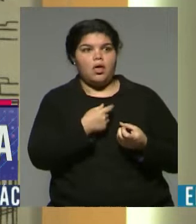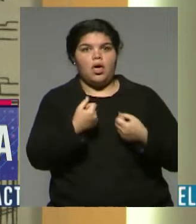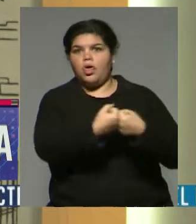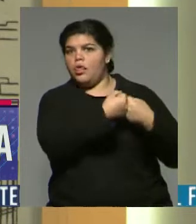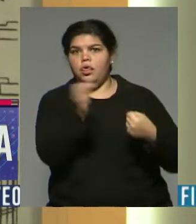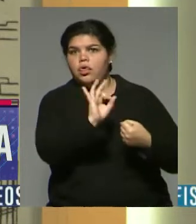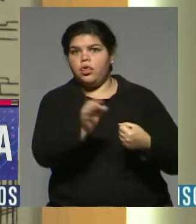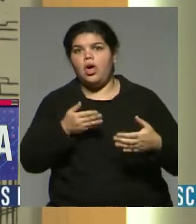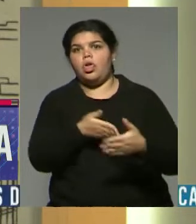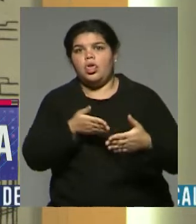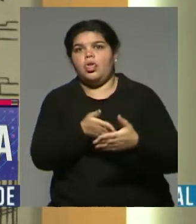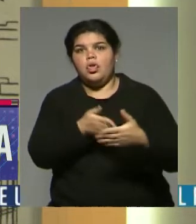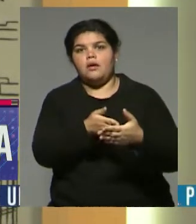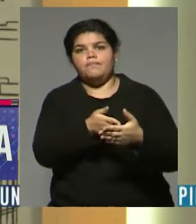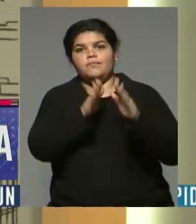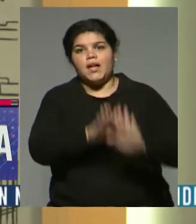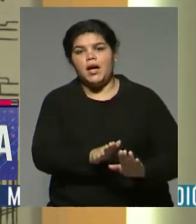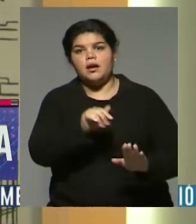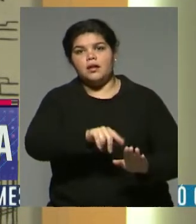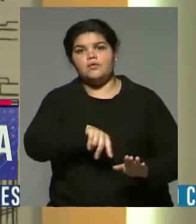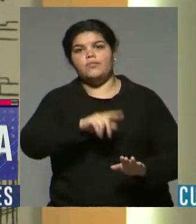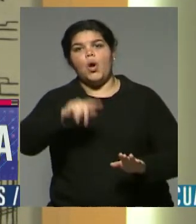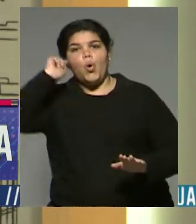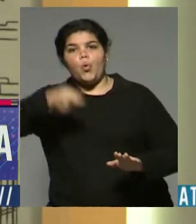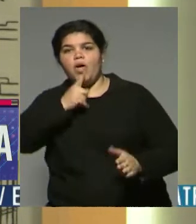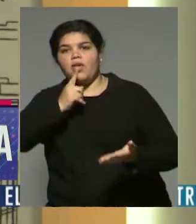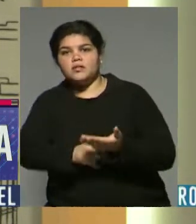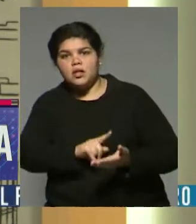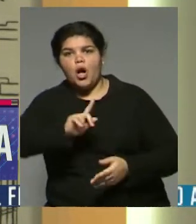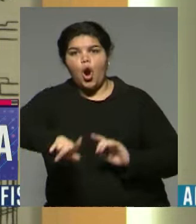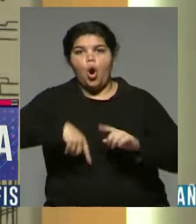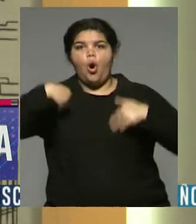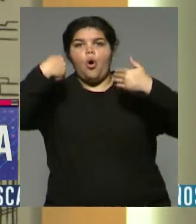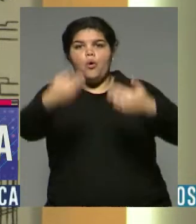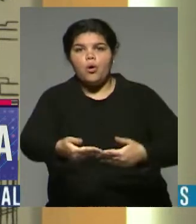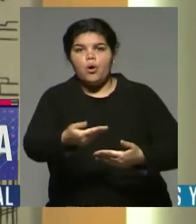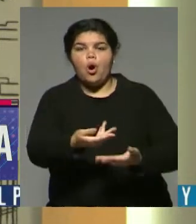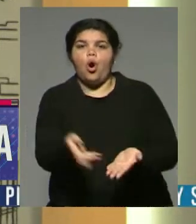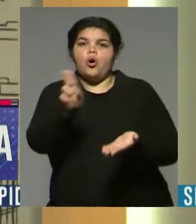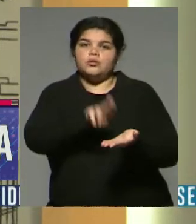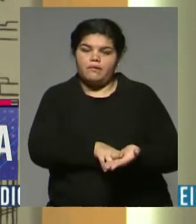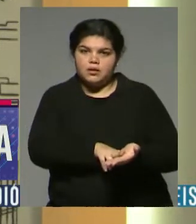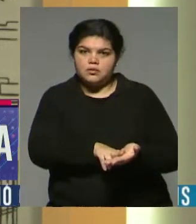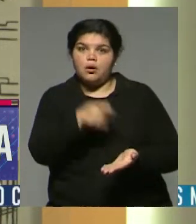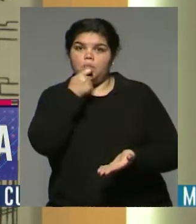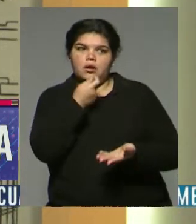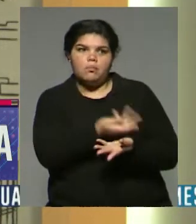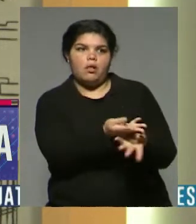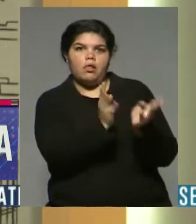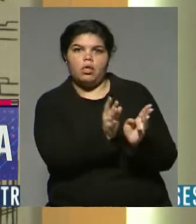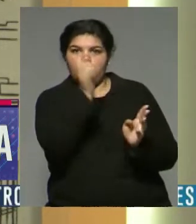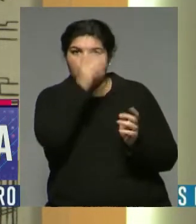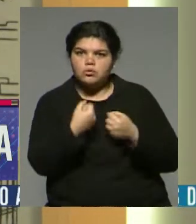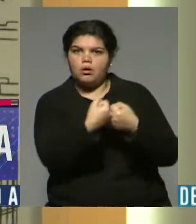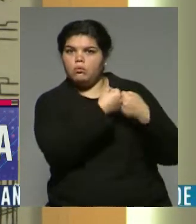el juez puede optar por llamar a otra segunda convocatoria, a otro segundo juicio por jurados. Uh-huh. Y en esta instancia, si queda nuevamente